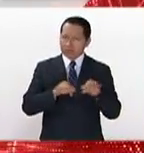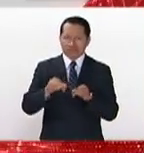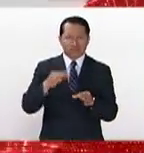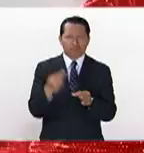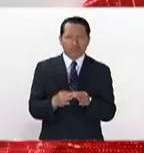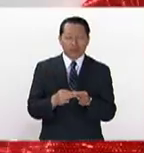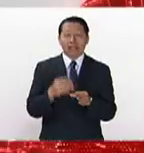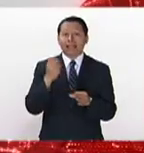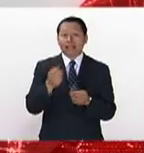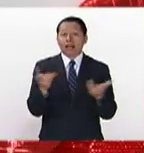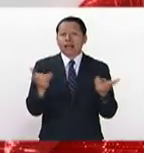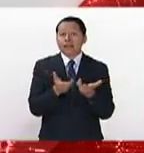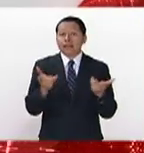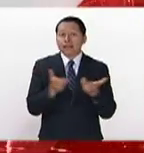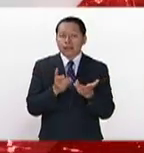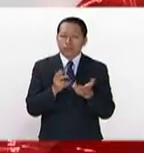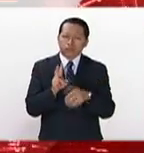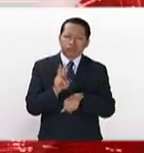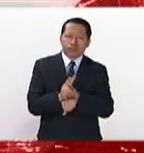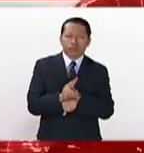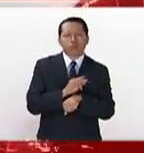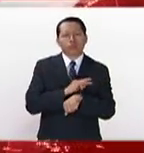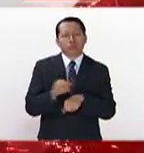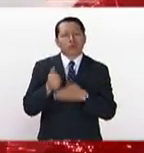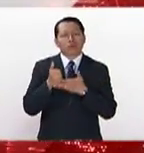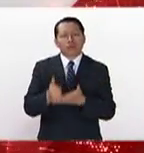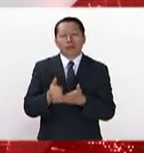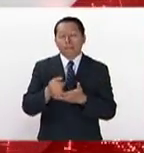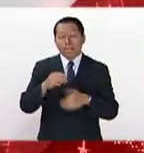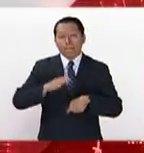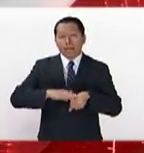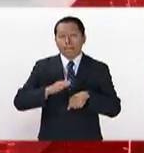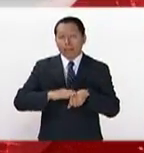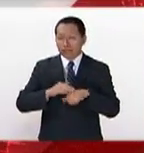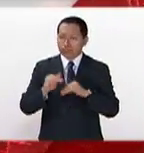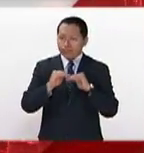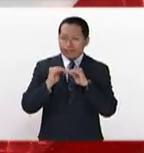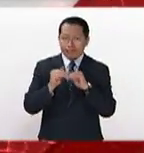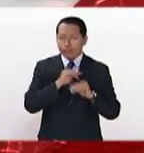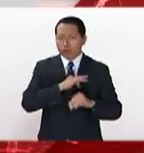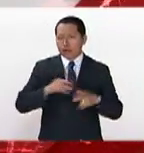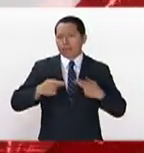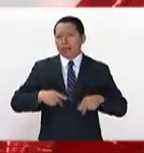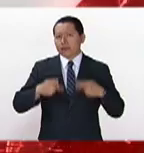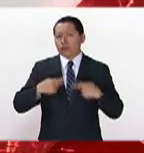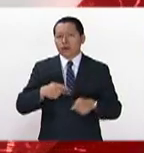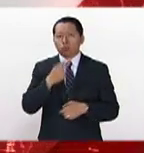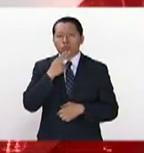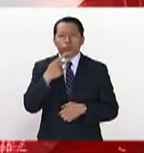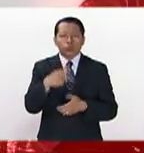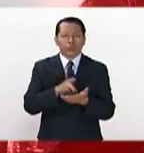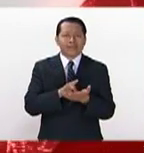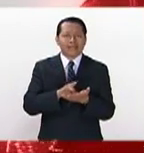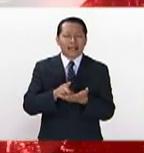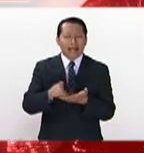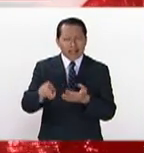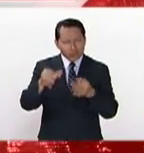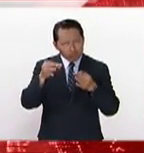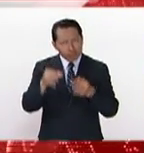Al hacerlo, edificamos para la democracia, para que los ciudadanos ejerzan plenamente sus